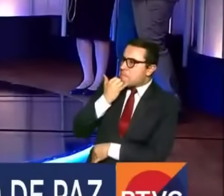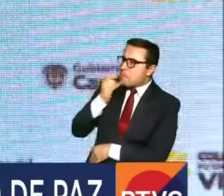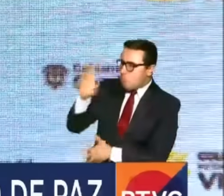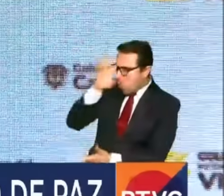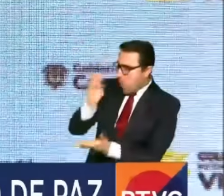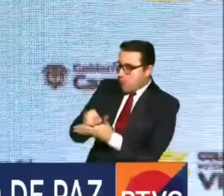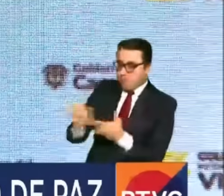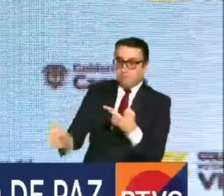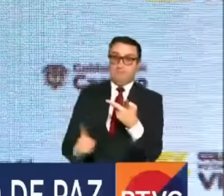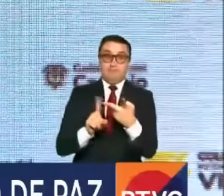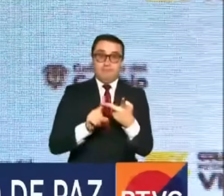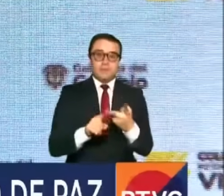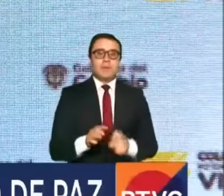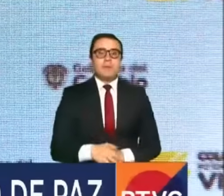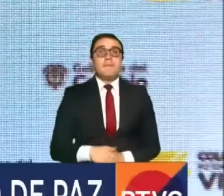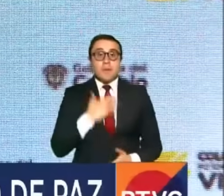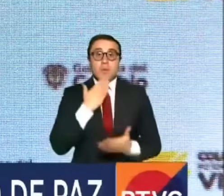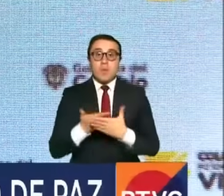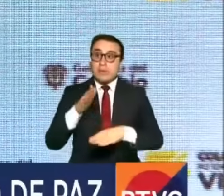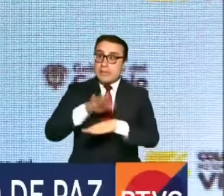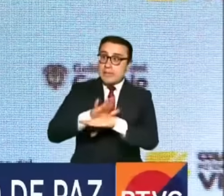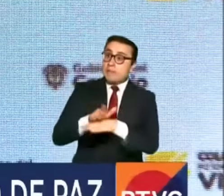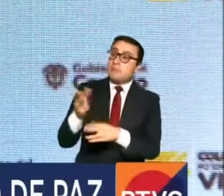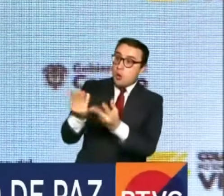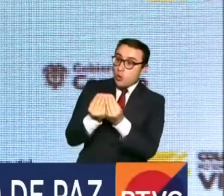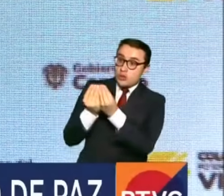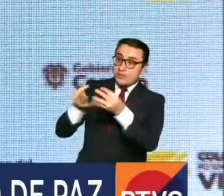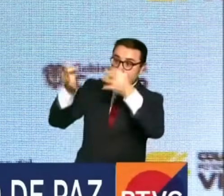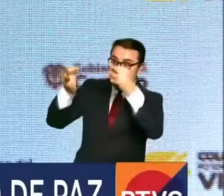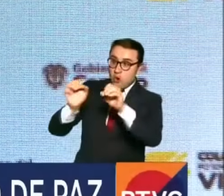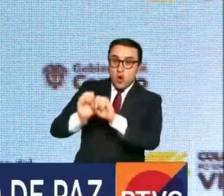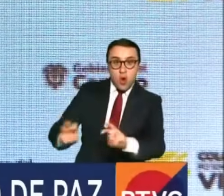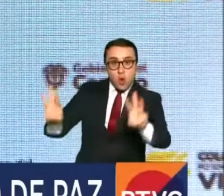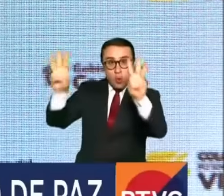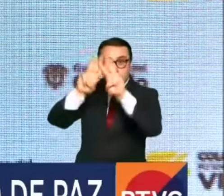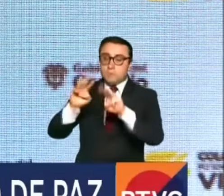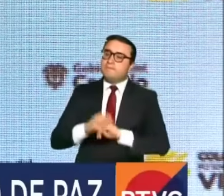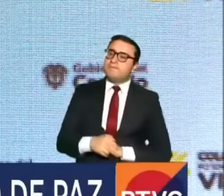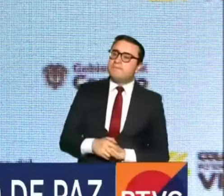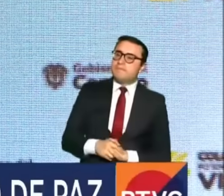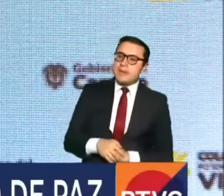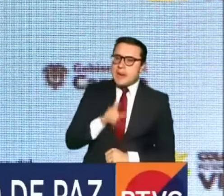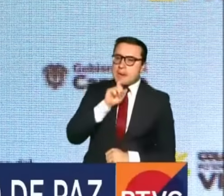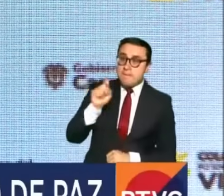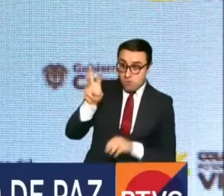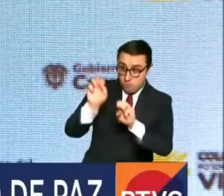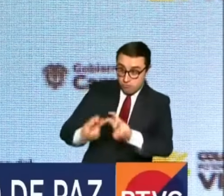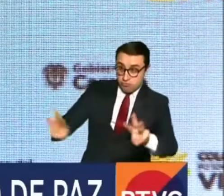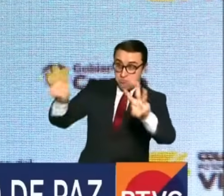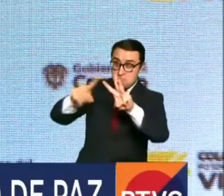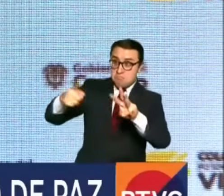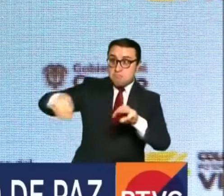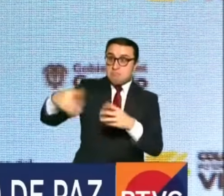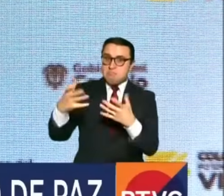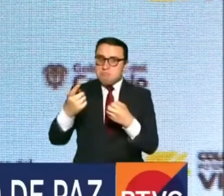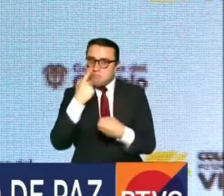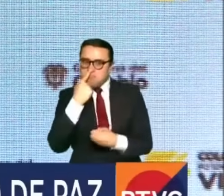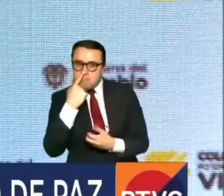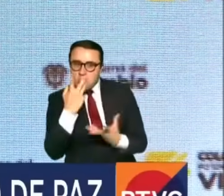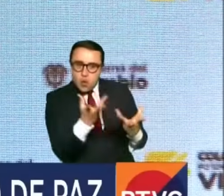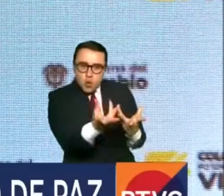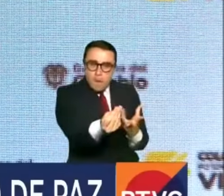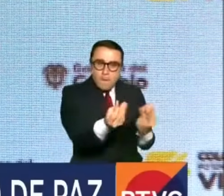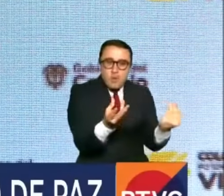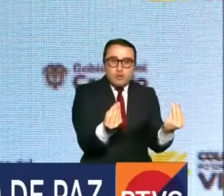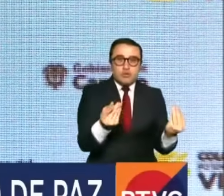Muy buenas tardes. Para el Consejo de Seguridad de las Naciones Unidas, la ONU está contemplando involucrarse en negociaciones de paz con